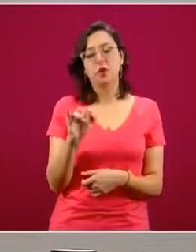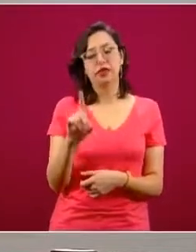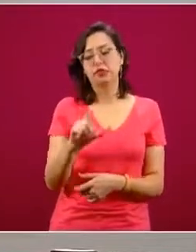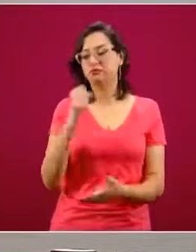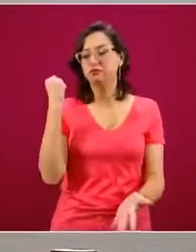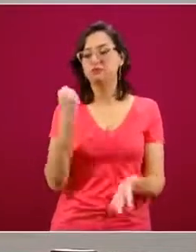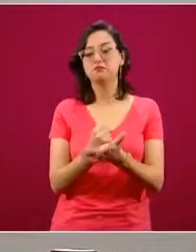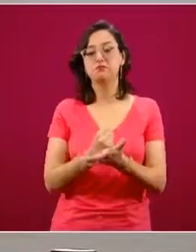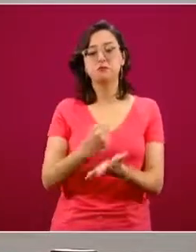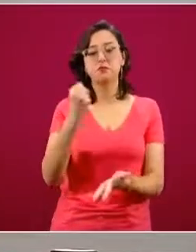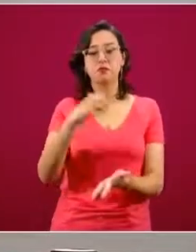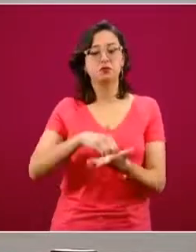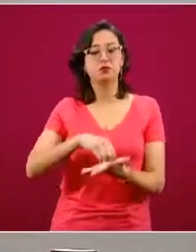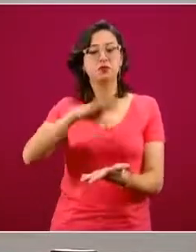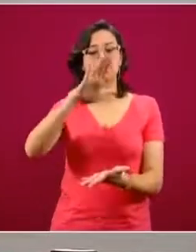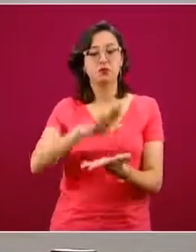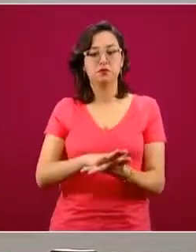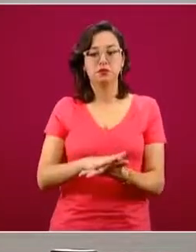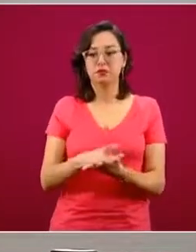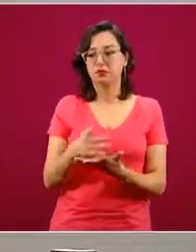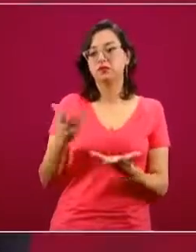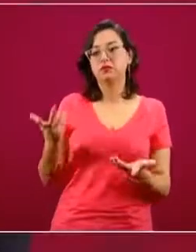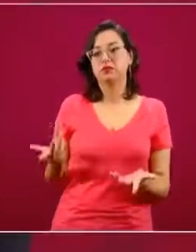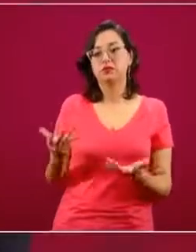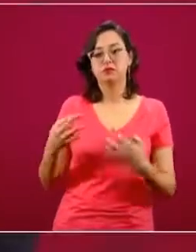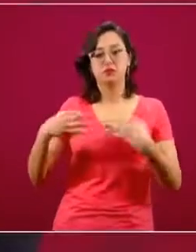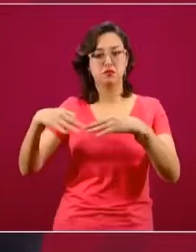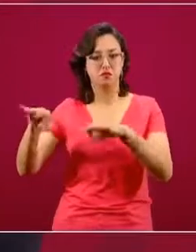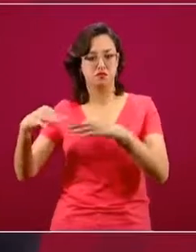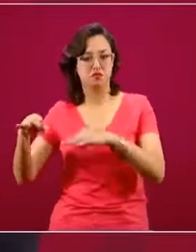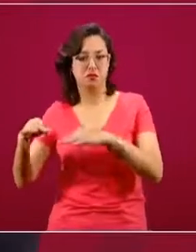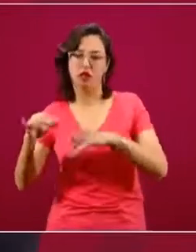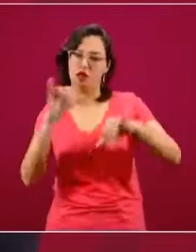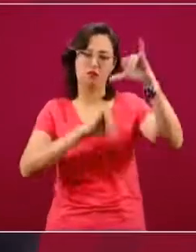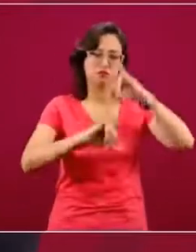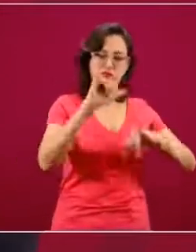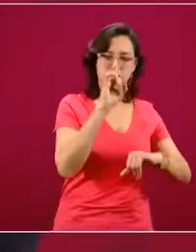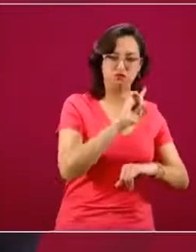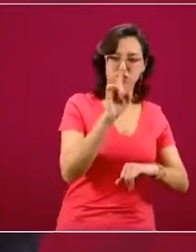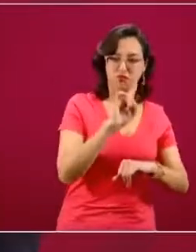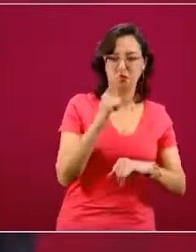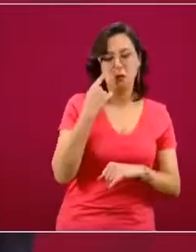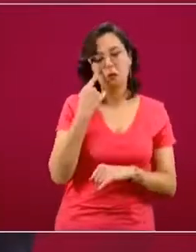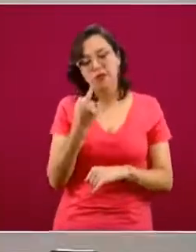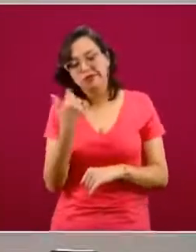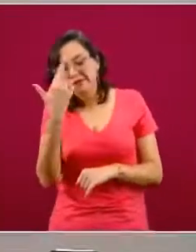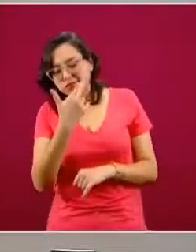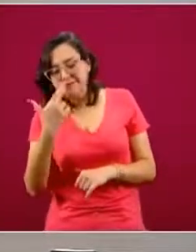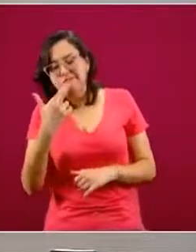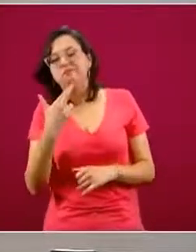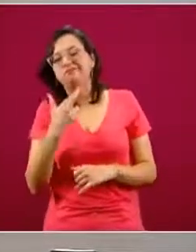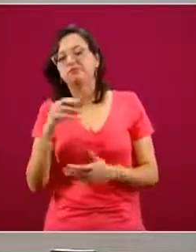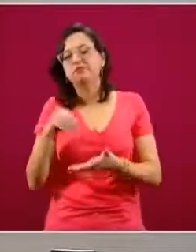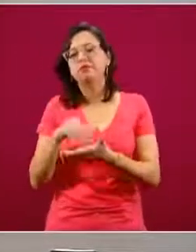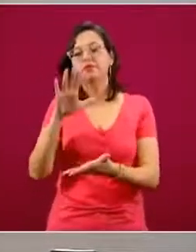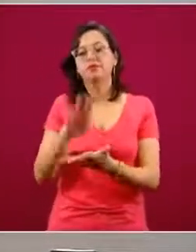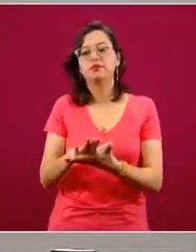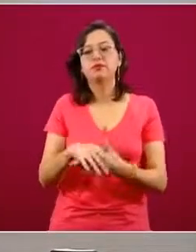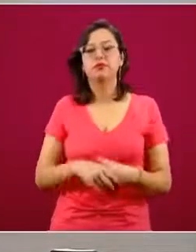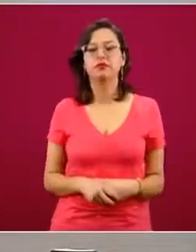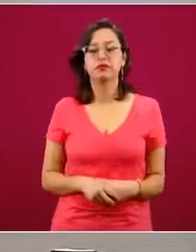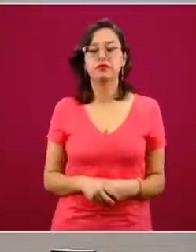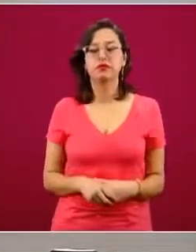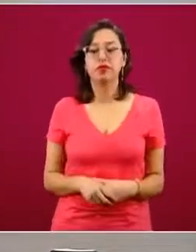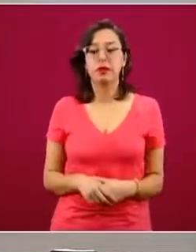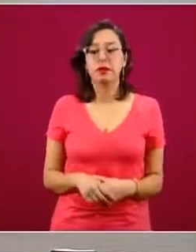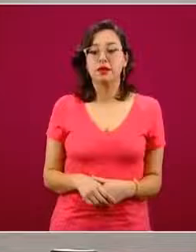COVID diagnosticado por dictamen, no por laboratorio. Entonces, esa es la mecánica. Me llama un poco la